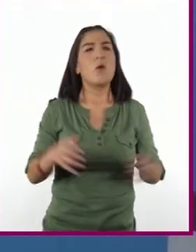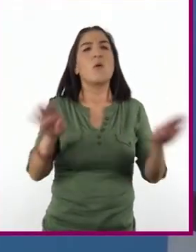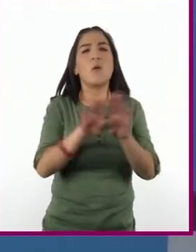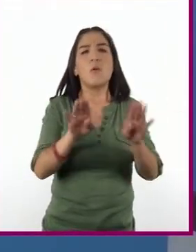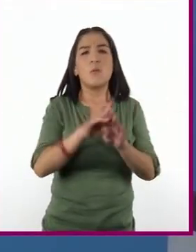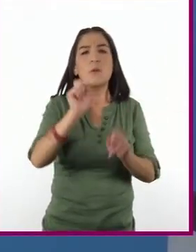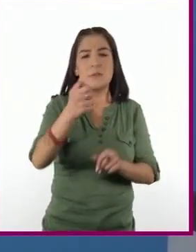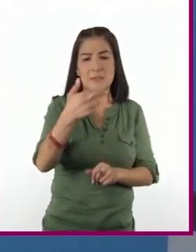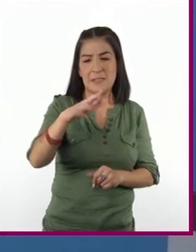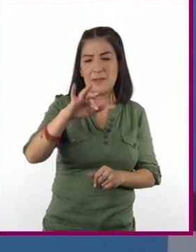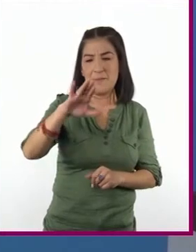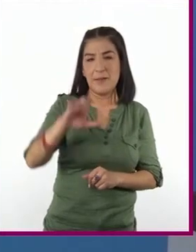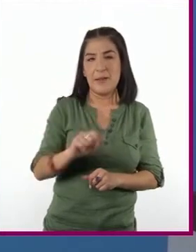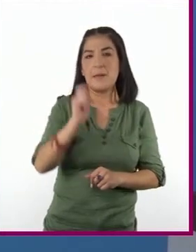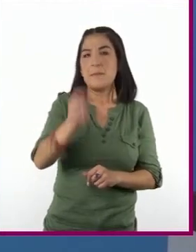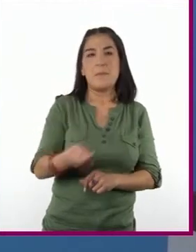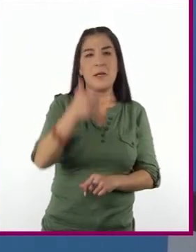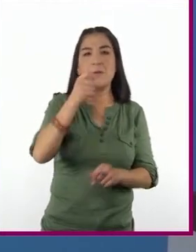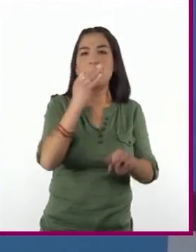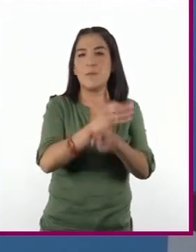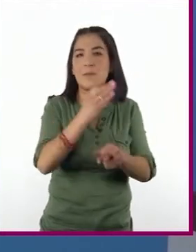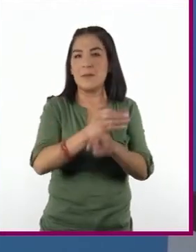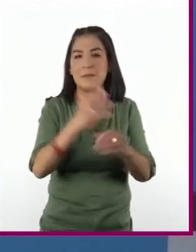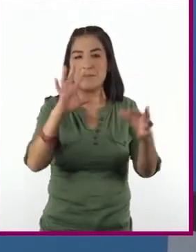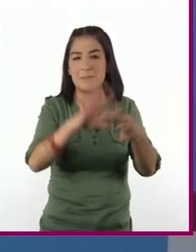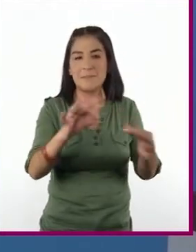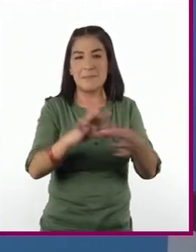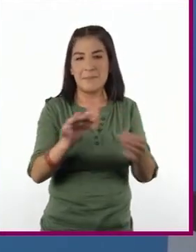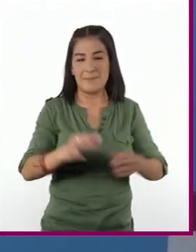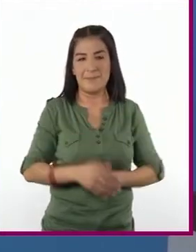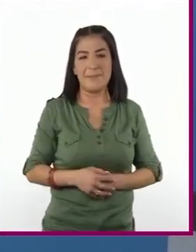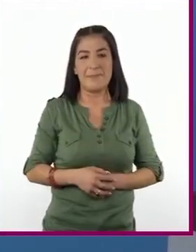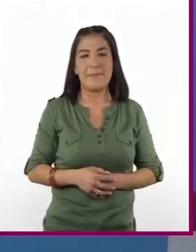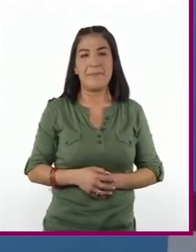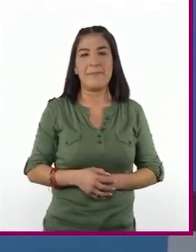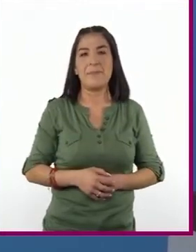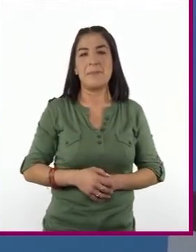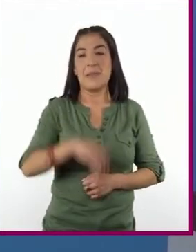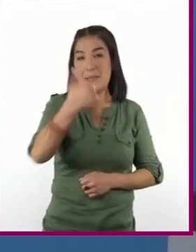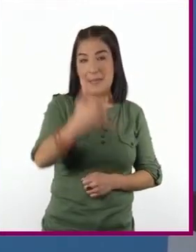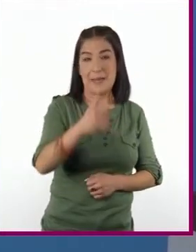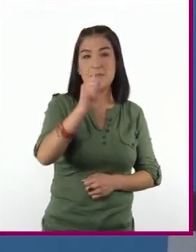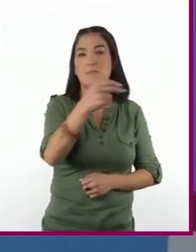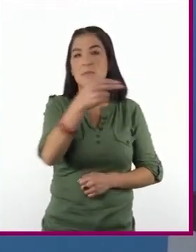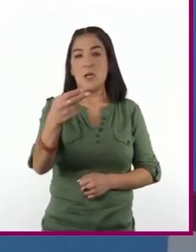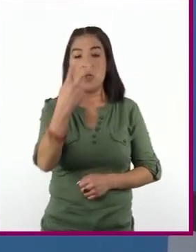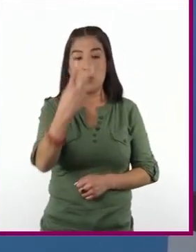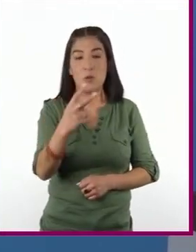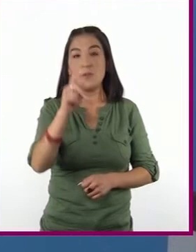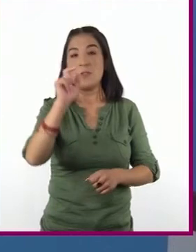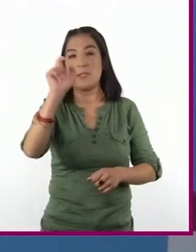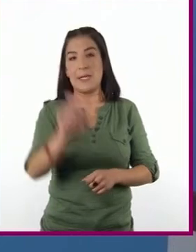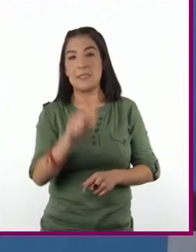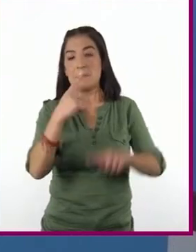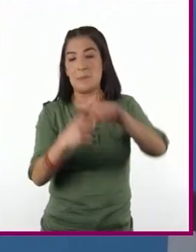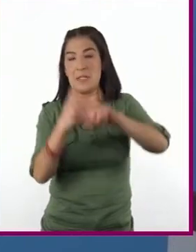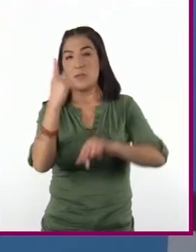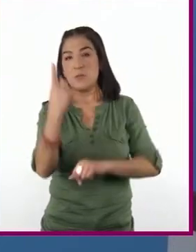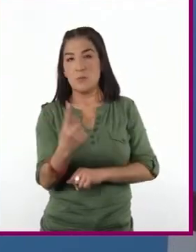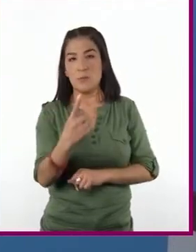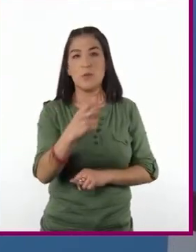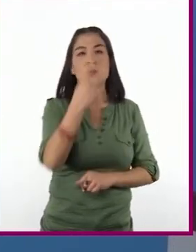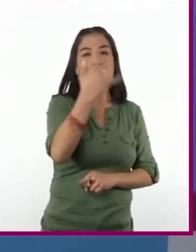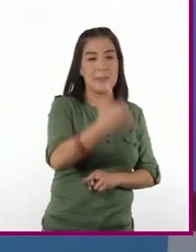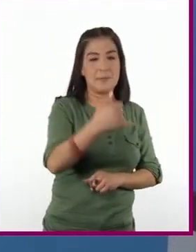¿cómo serán las gráficas de las primeras ecuaciones que trabajamos en esta lección? Es decir, y igual a 2x más 1 y y igual